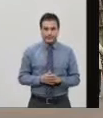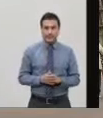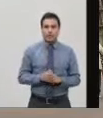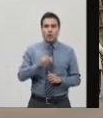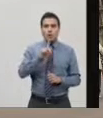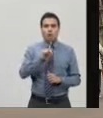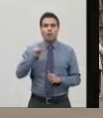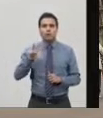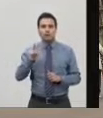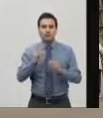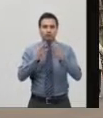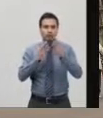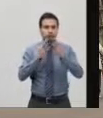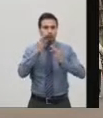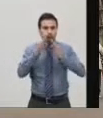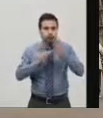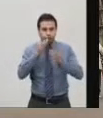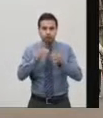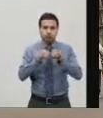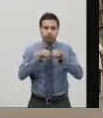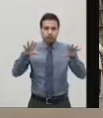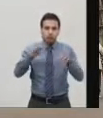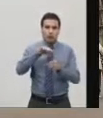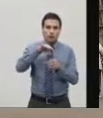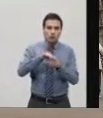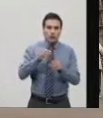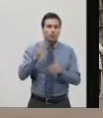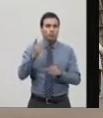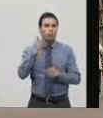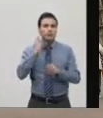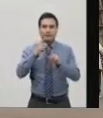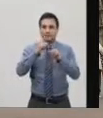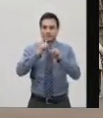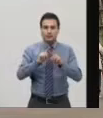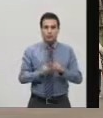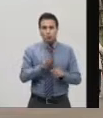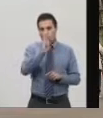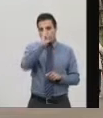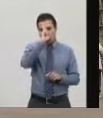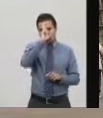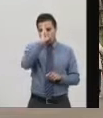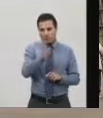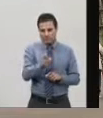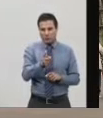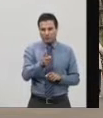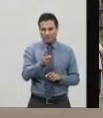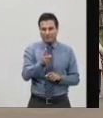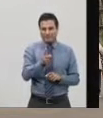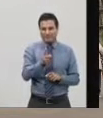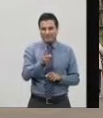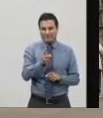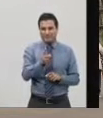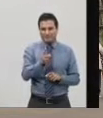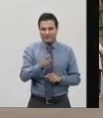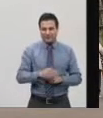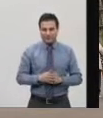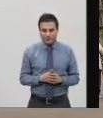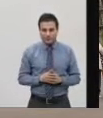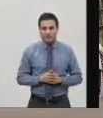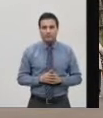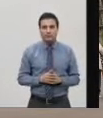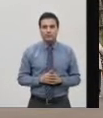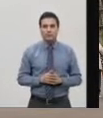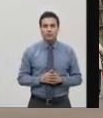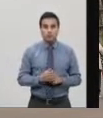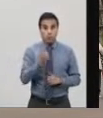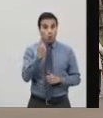de la propaganda política o electoral que se transmita dentro del tiempo federal asignado por ese instituto por